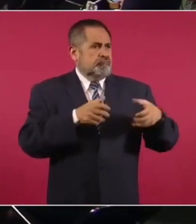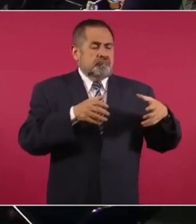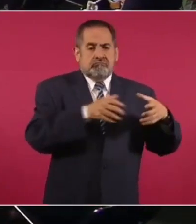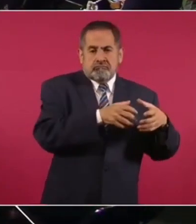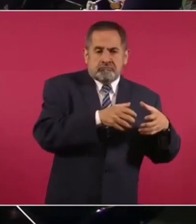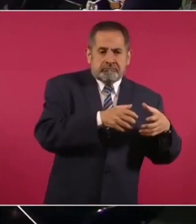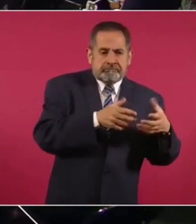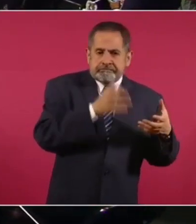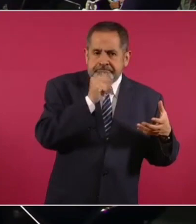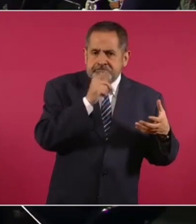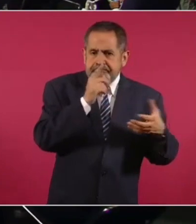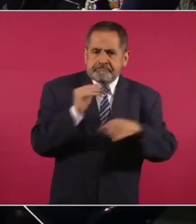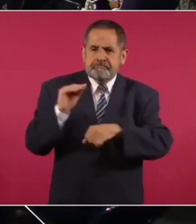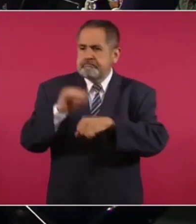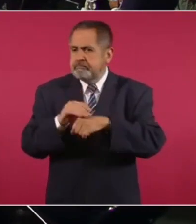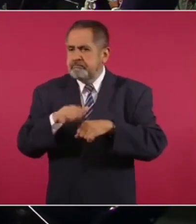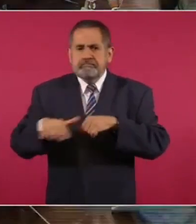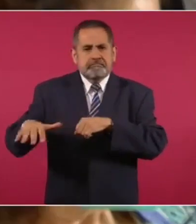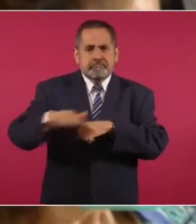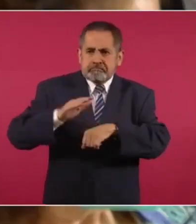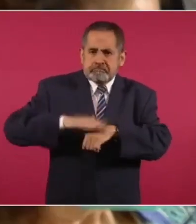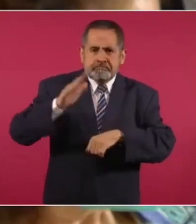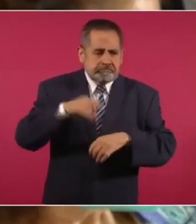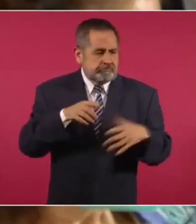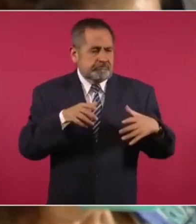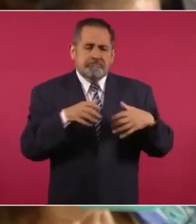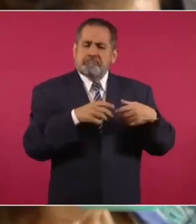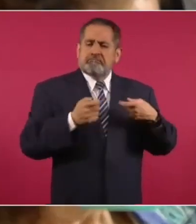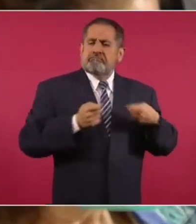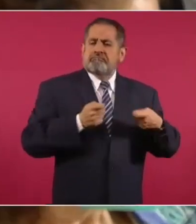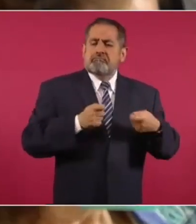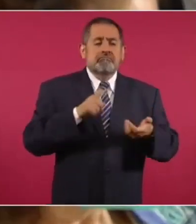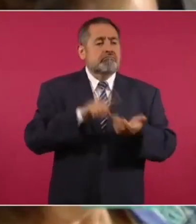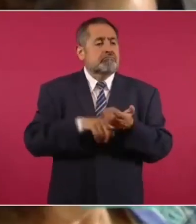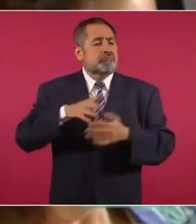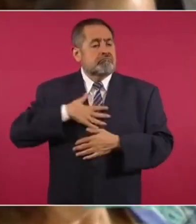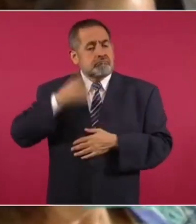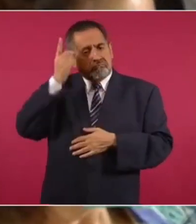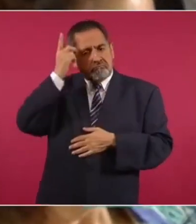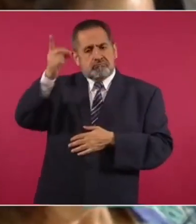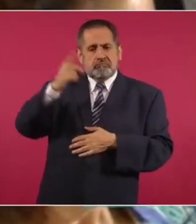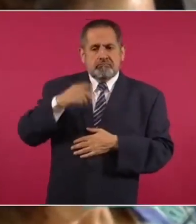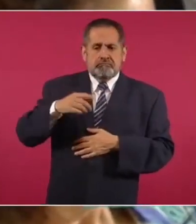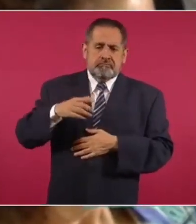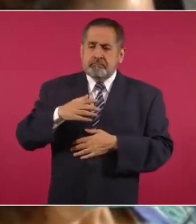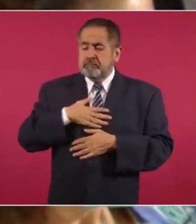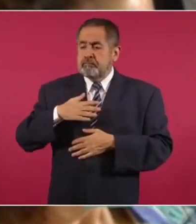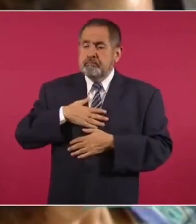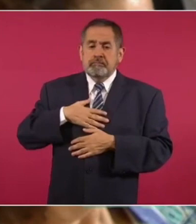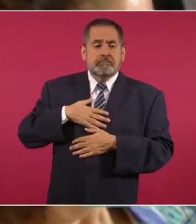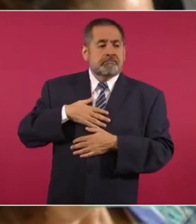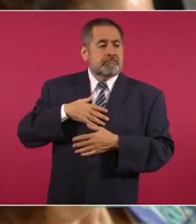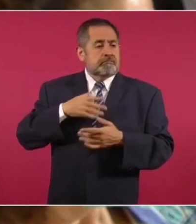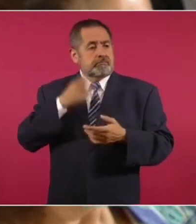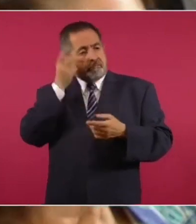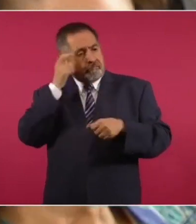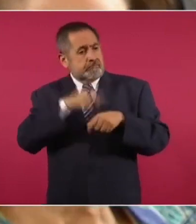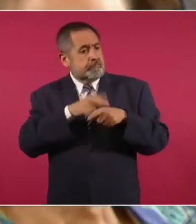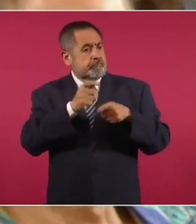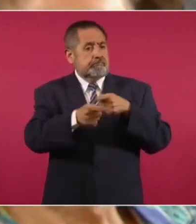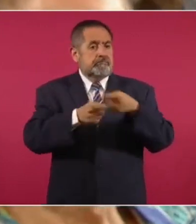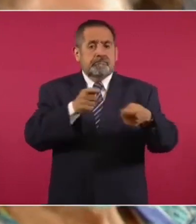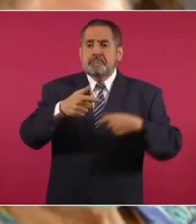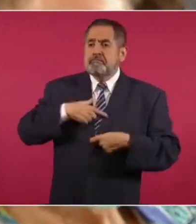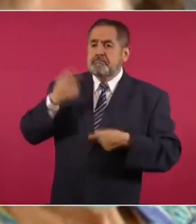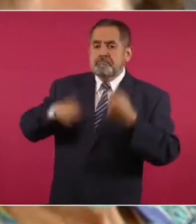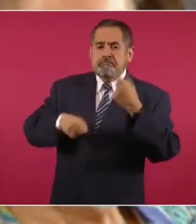la incapacidad institucional, entre otras porque se consideran dueños de las designaciones de titulares y directivos de las